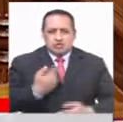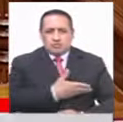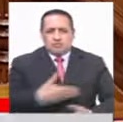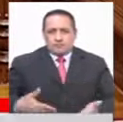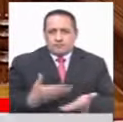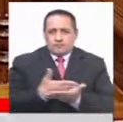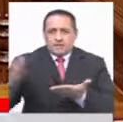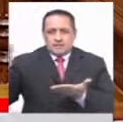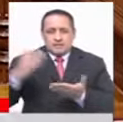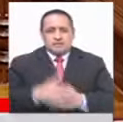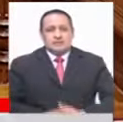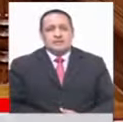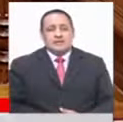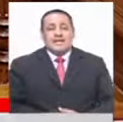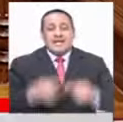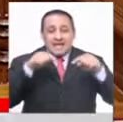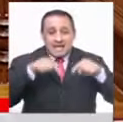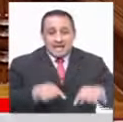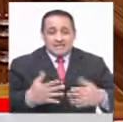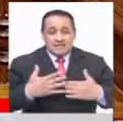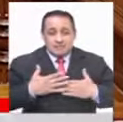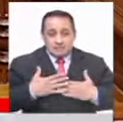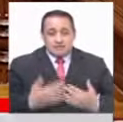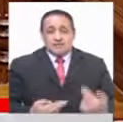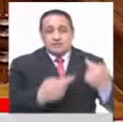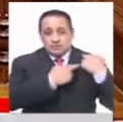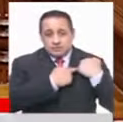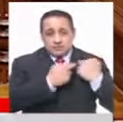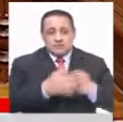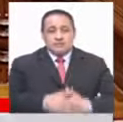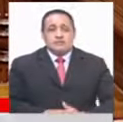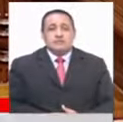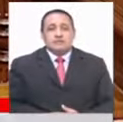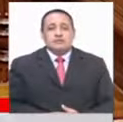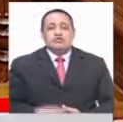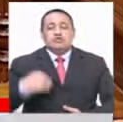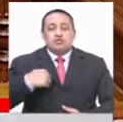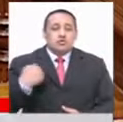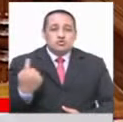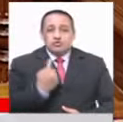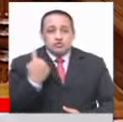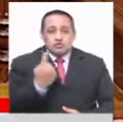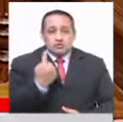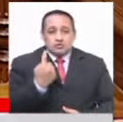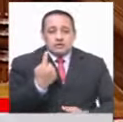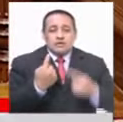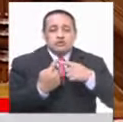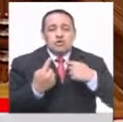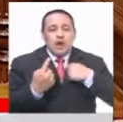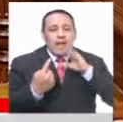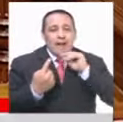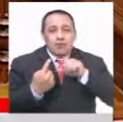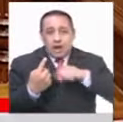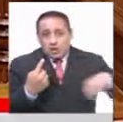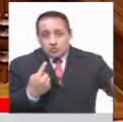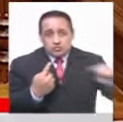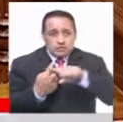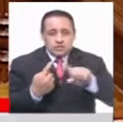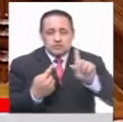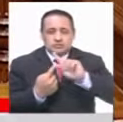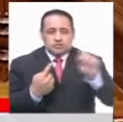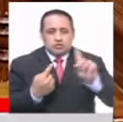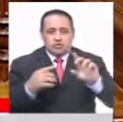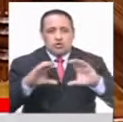Presidente de la República. Y en ese acto, no solo les hablo a ustedes,